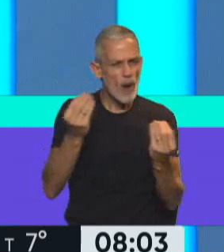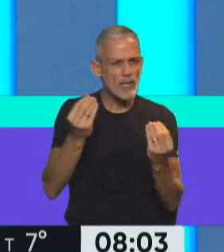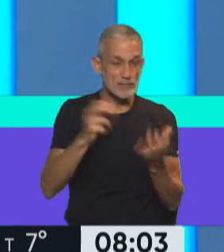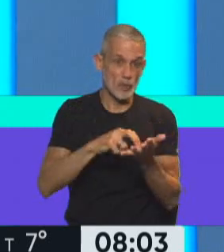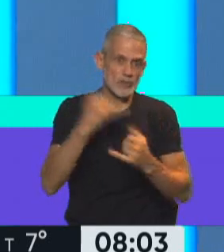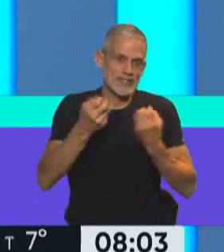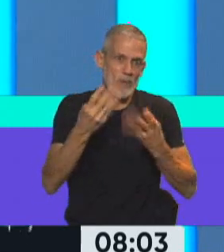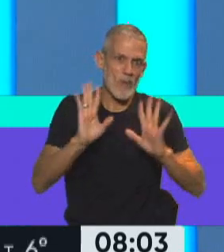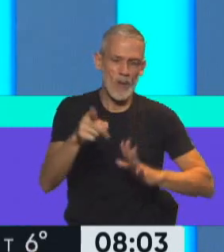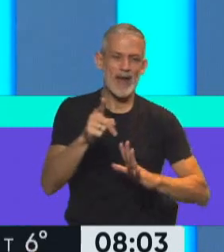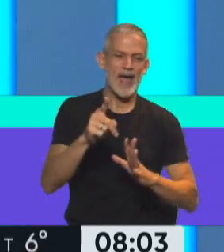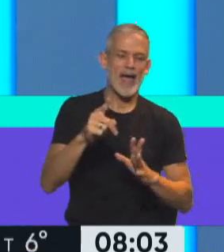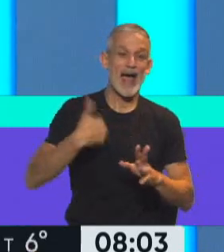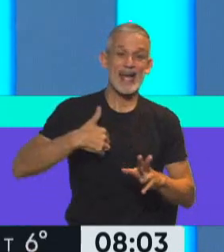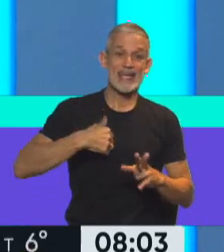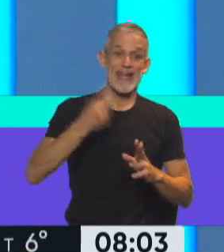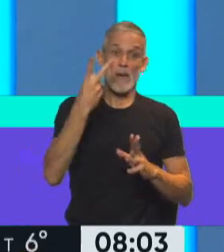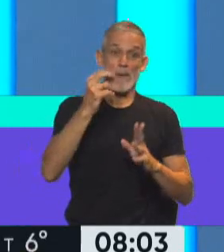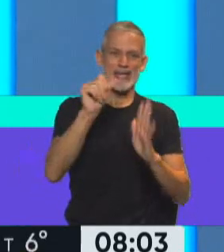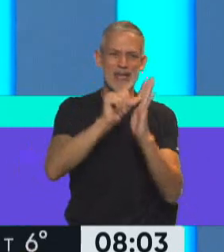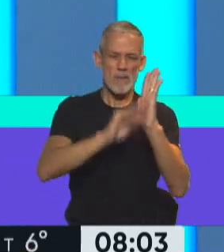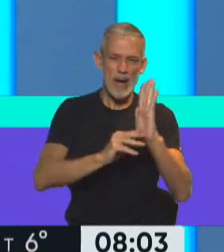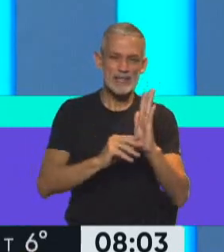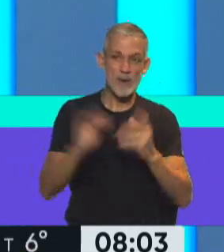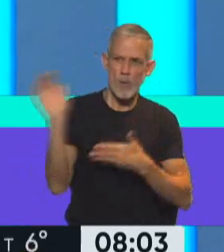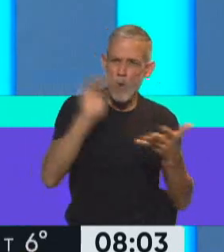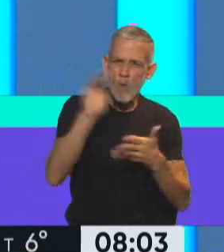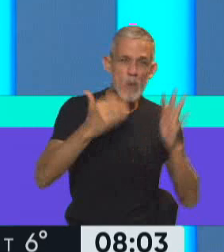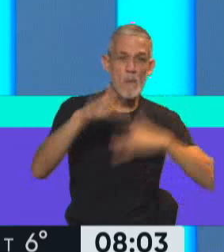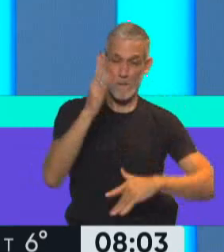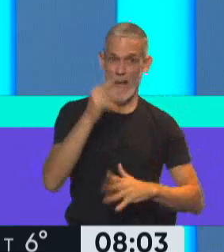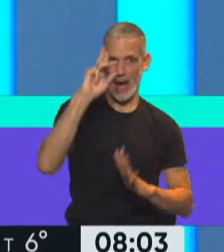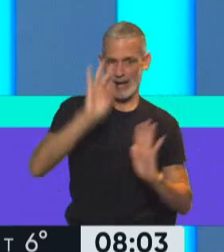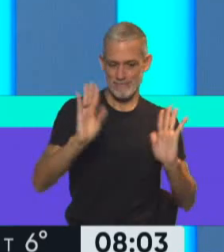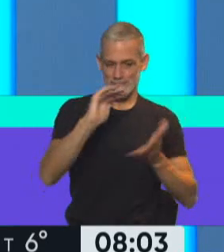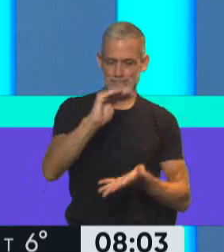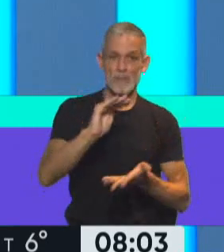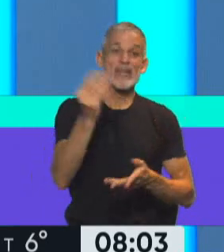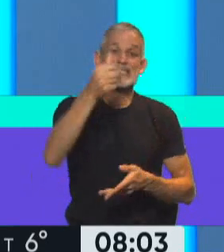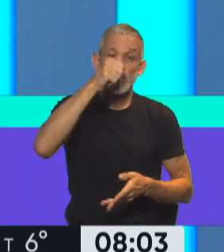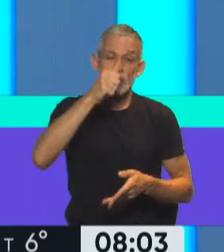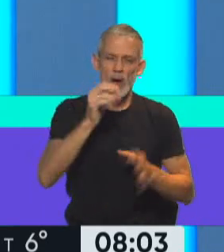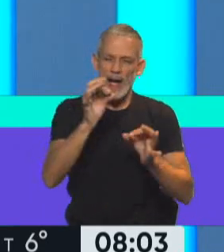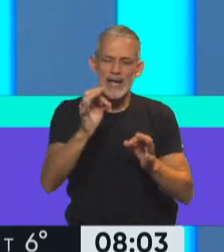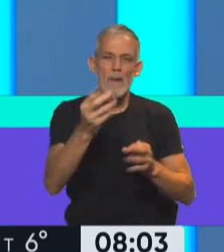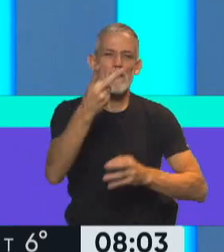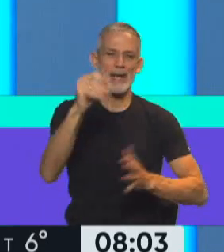noticia, Argentina entre los 20 países que más vacunas han recibido, y ya llegamos el fin de semana a 20 millones de vacunas en la República Argentina.